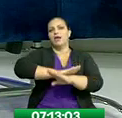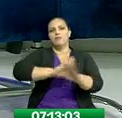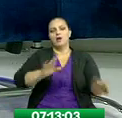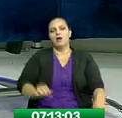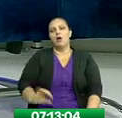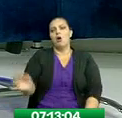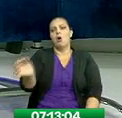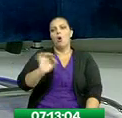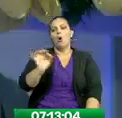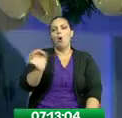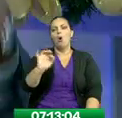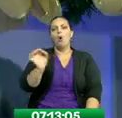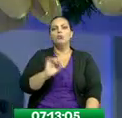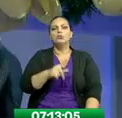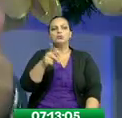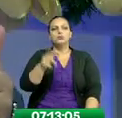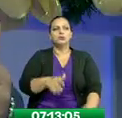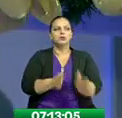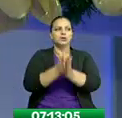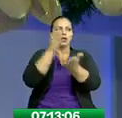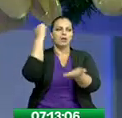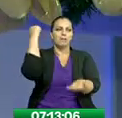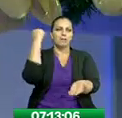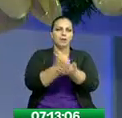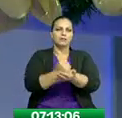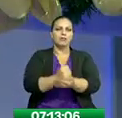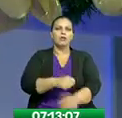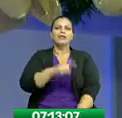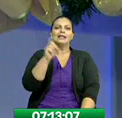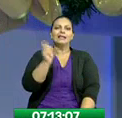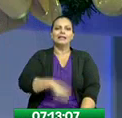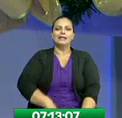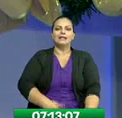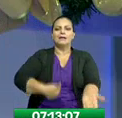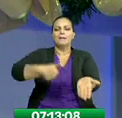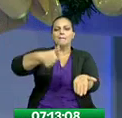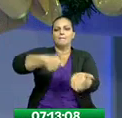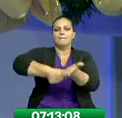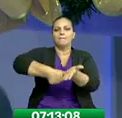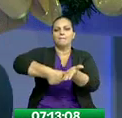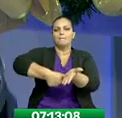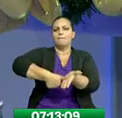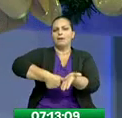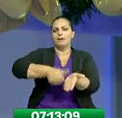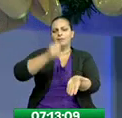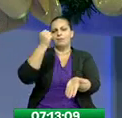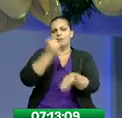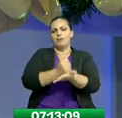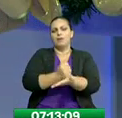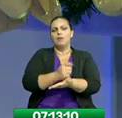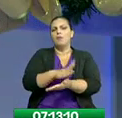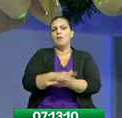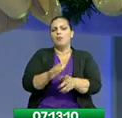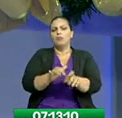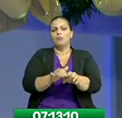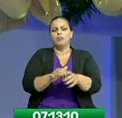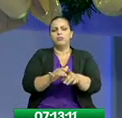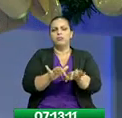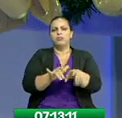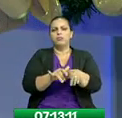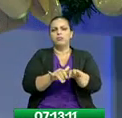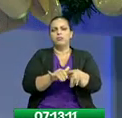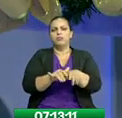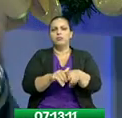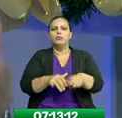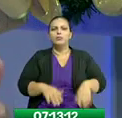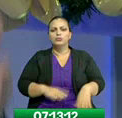autentificación facial. Entonces no podemos quedarnos rezagados. Necesitamos de esta reforma que es importante para concluir con el paquete entero de inclusión